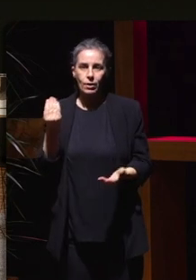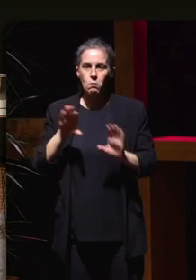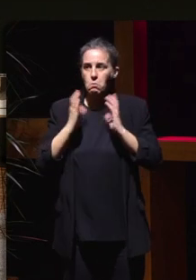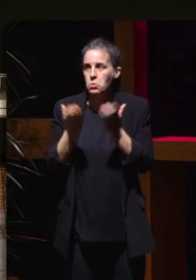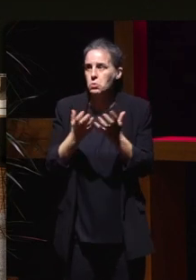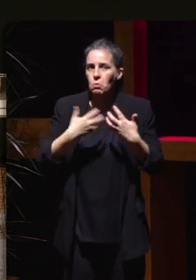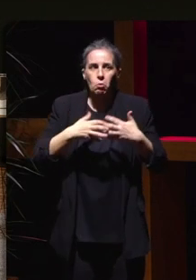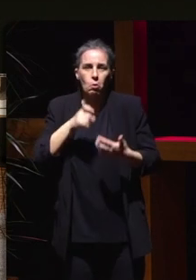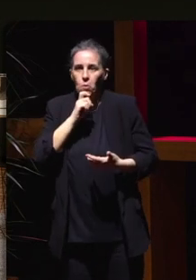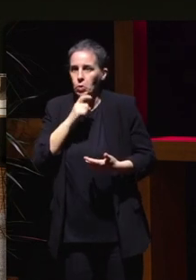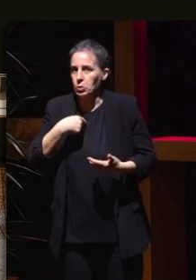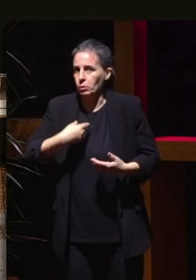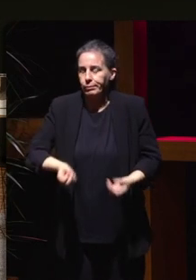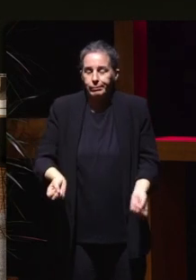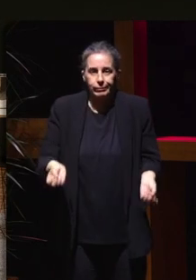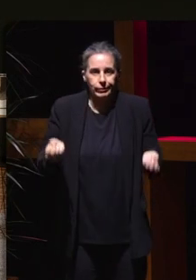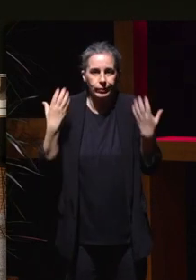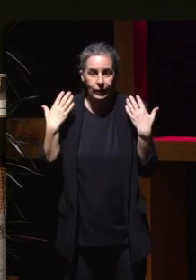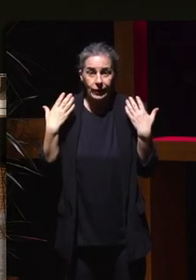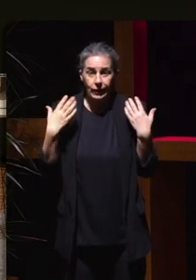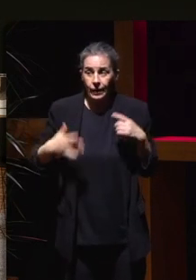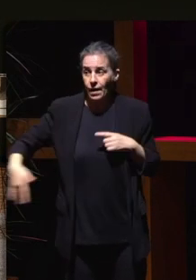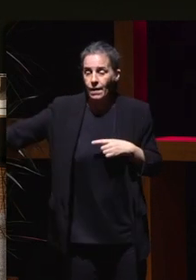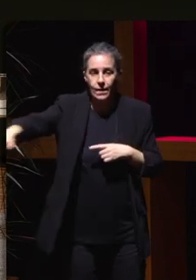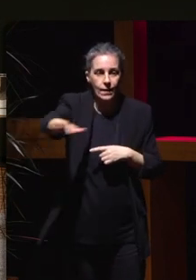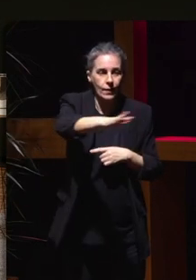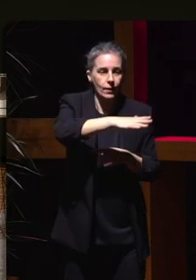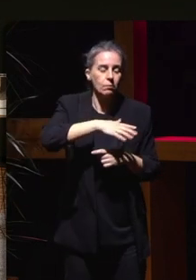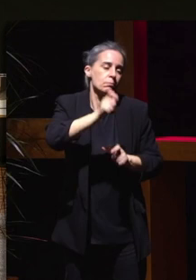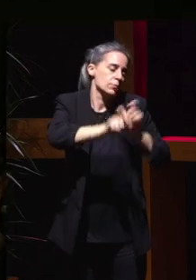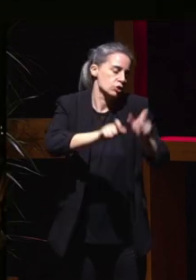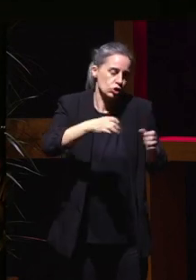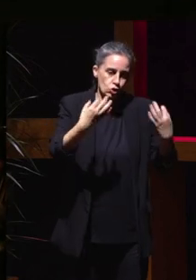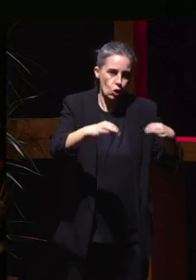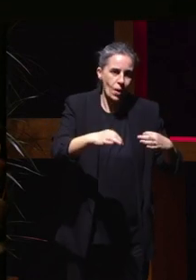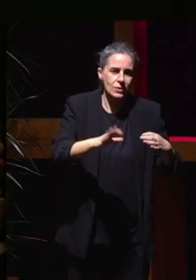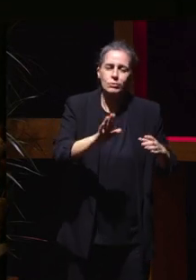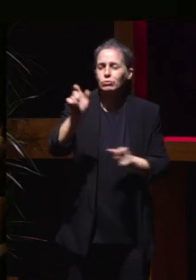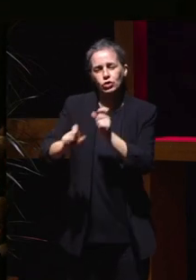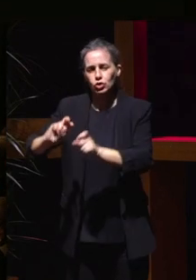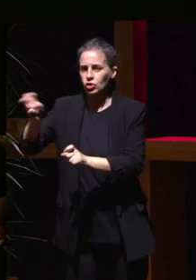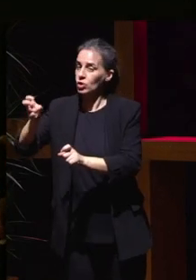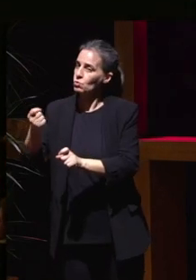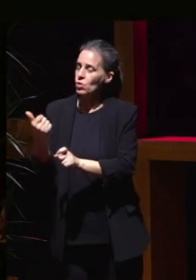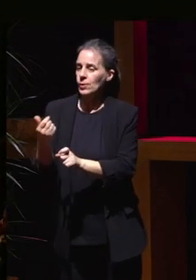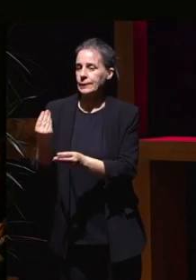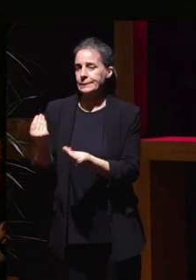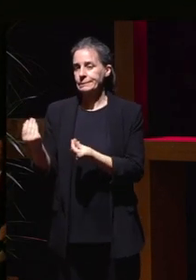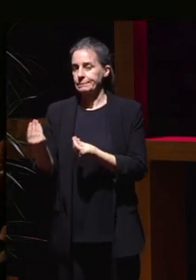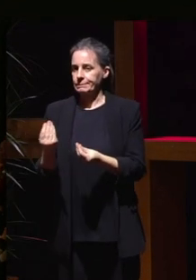de había gente normal y corriente Pero había un montón de depredadores era la